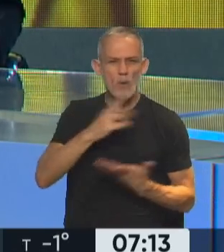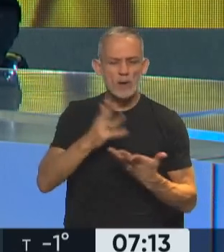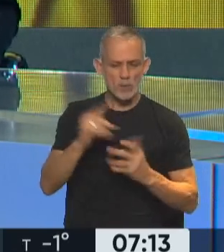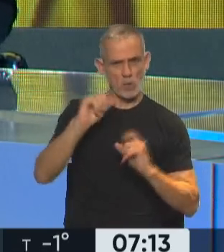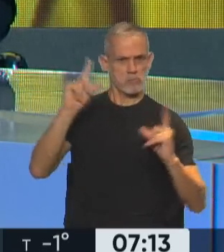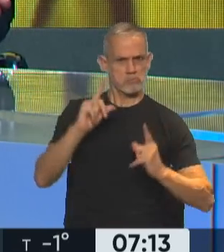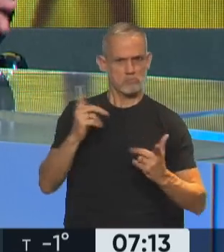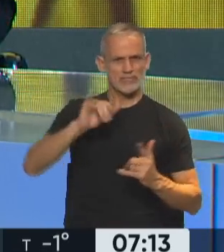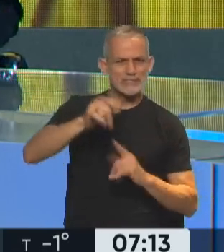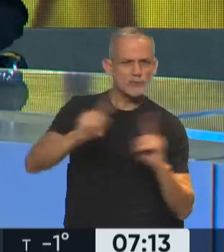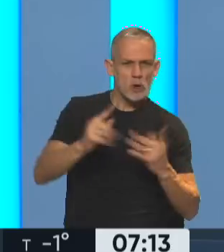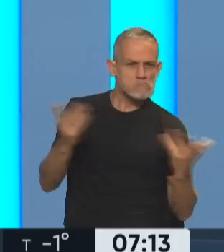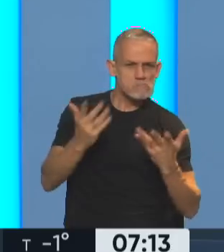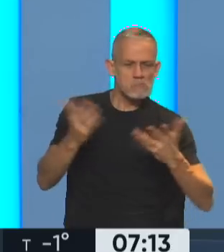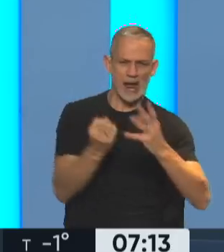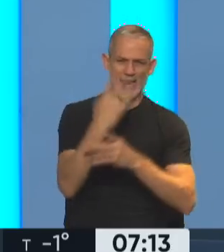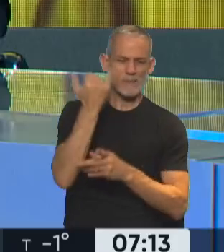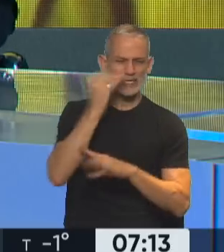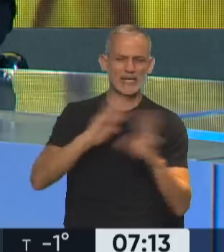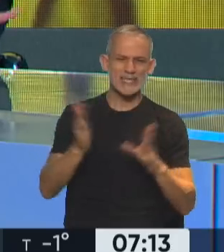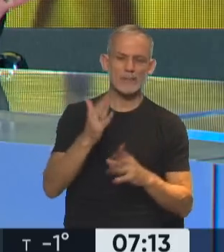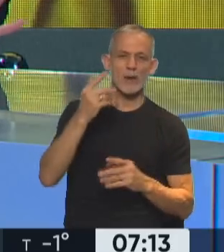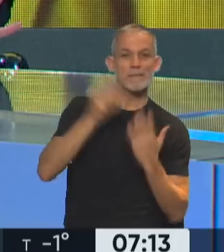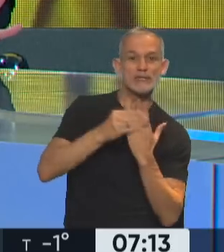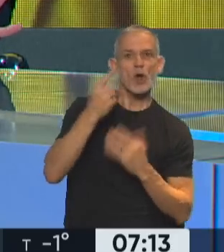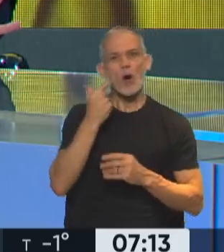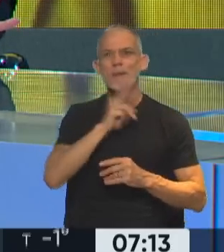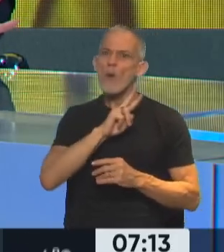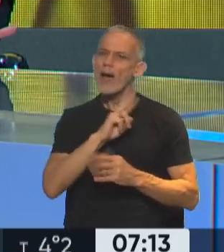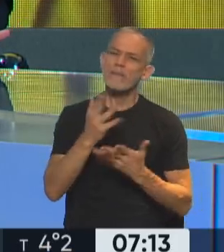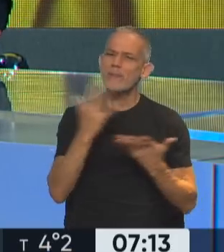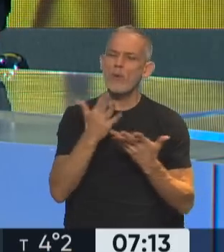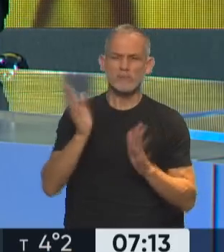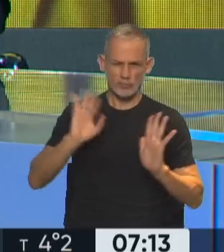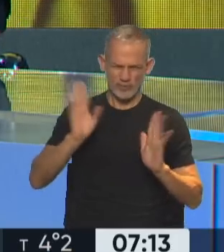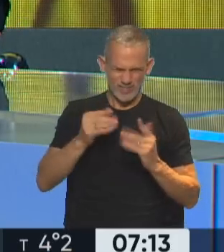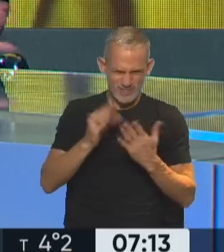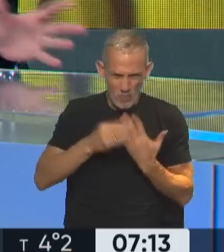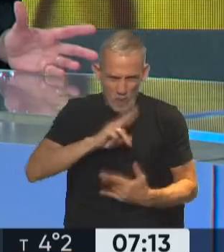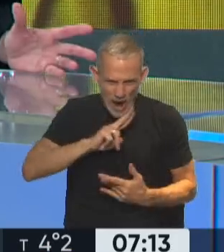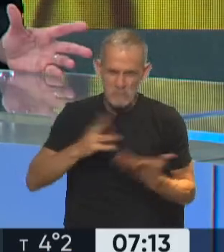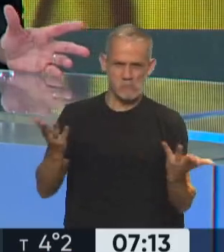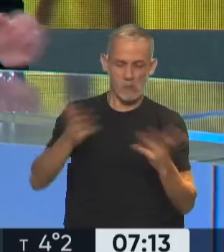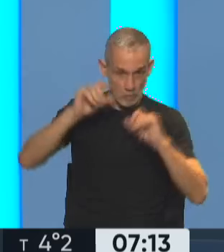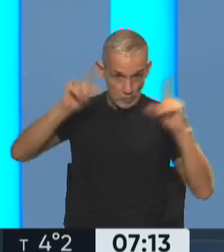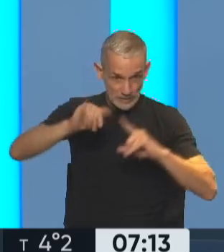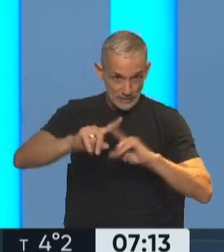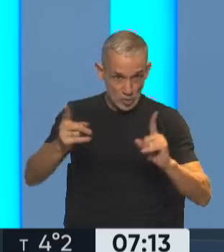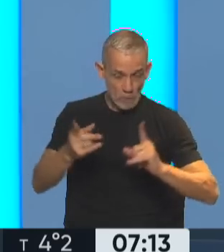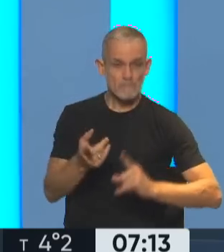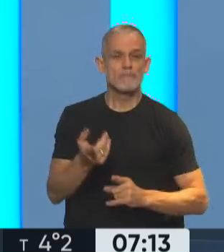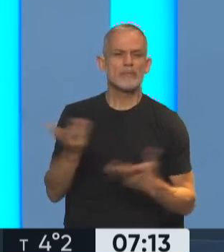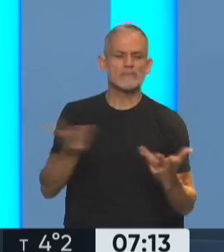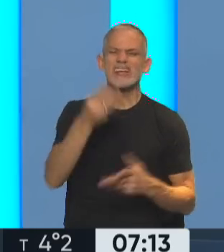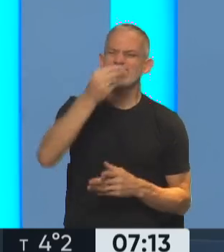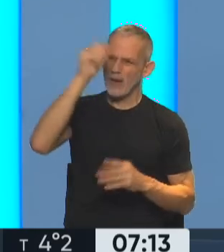la mencionaba y aquellos que decían desde el sábado, ministro o ministra, los contenían y decían, no, ministra, no. ¿Sorprendió Batakis? Sí, mira, ya